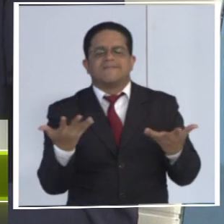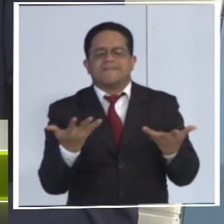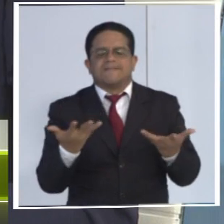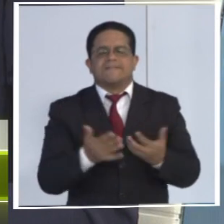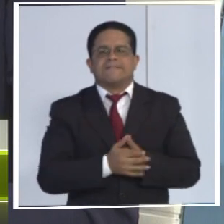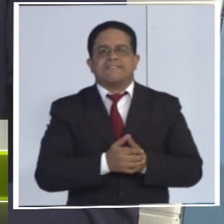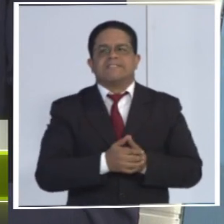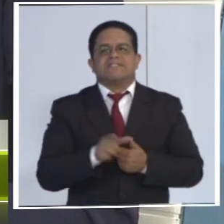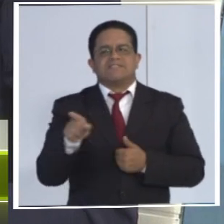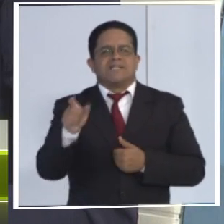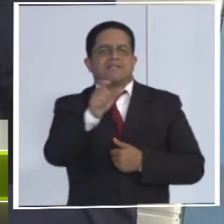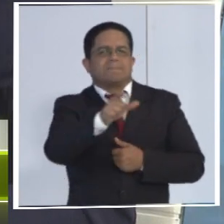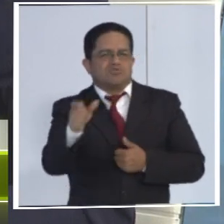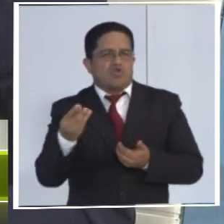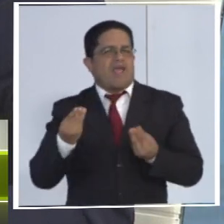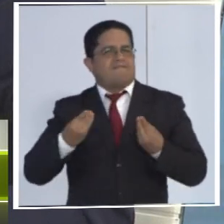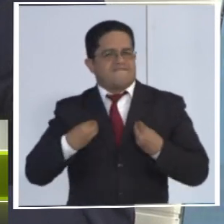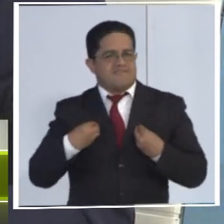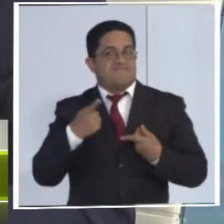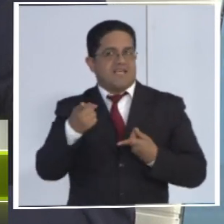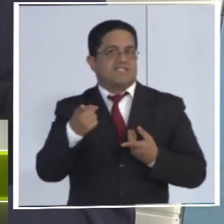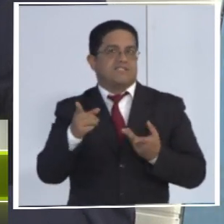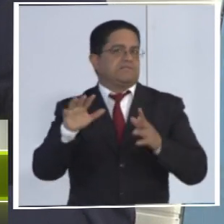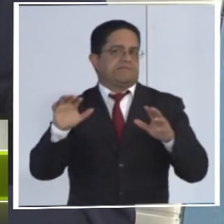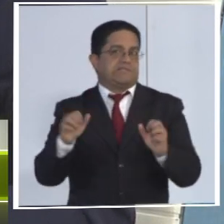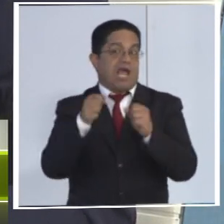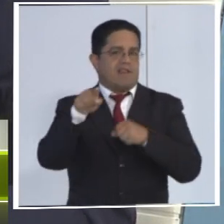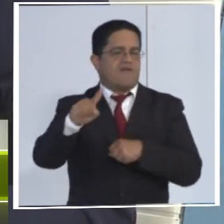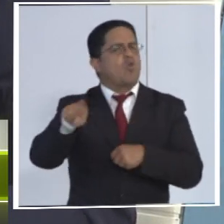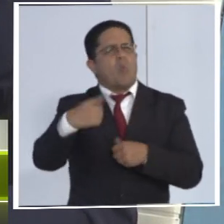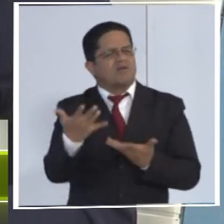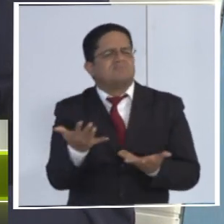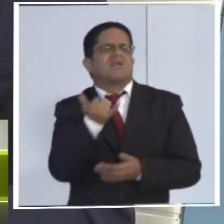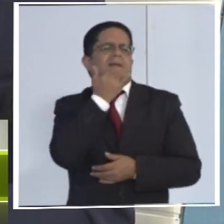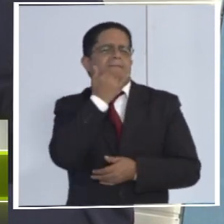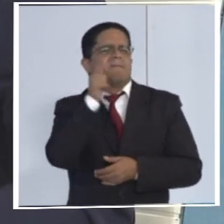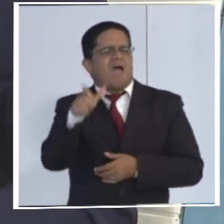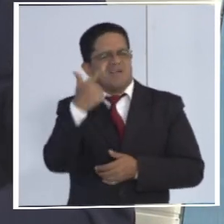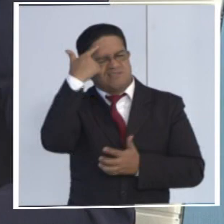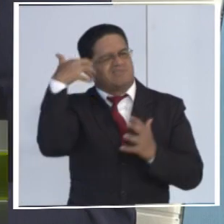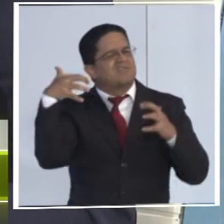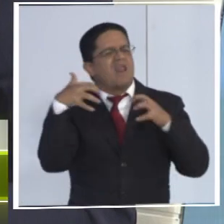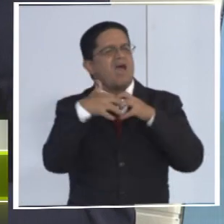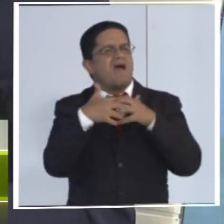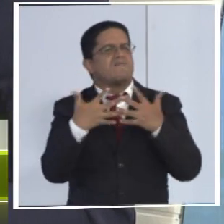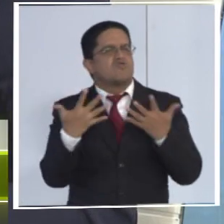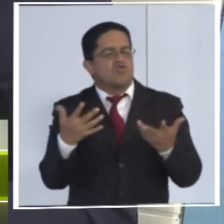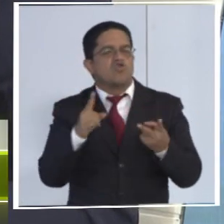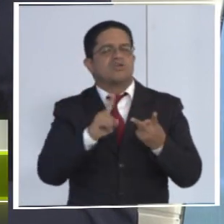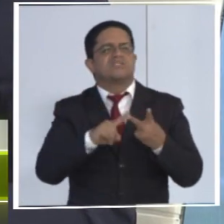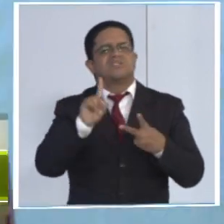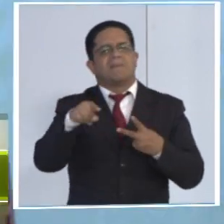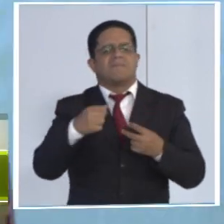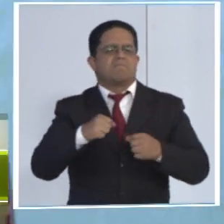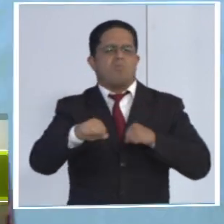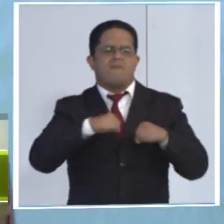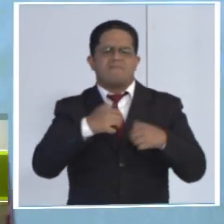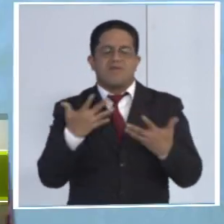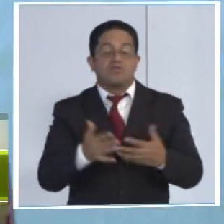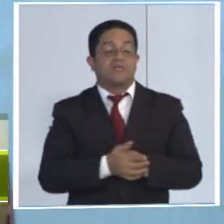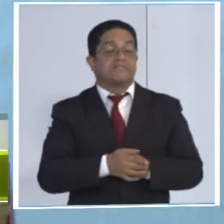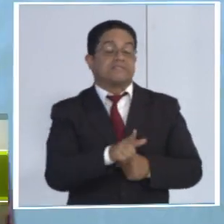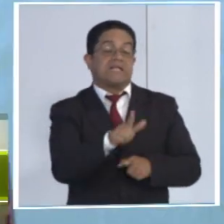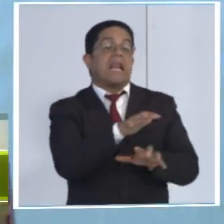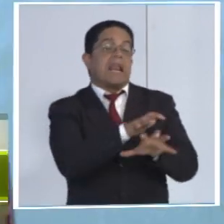episodios. Aquellas personas que viven y sobreviven luego de estos episodios, ¿qué sucede con su parte cerebral, cognitiva e incluso motora? La mayoría tienden